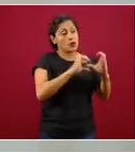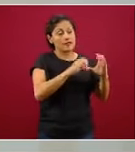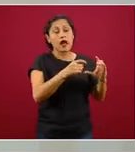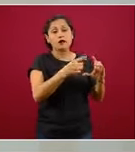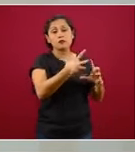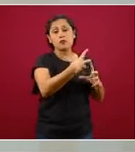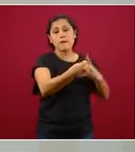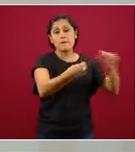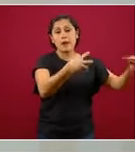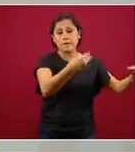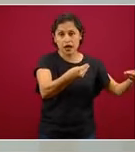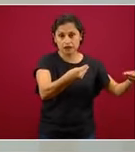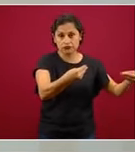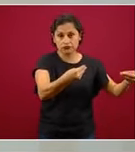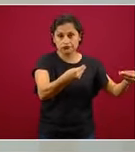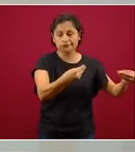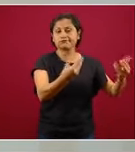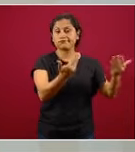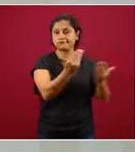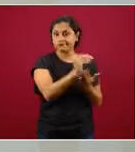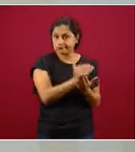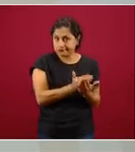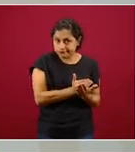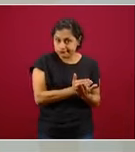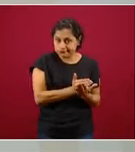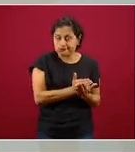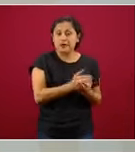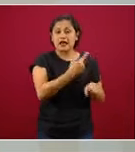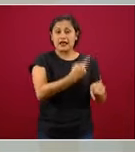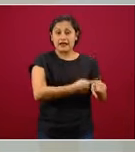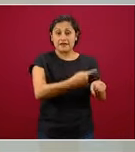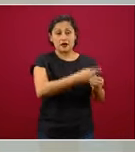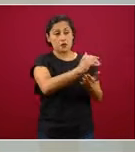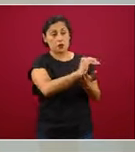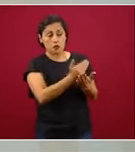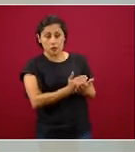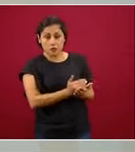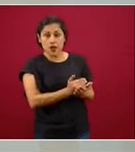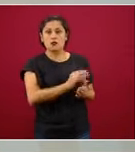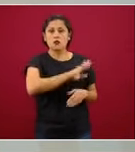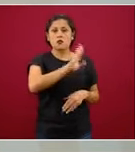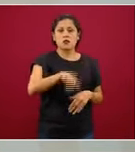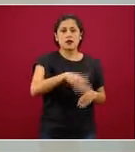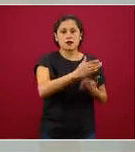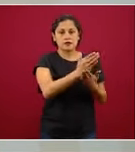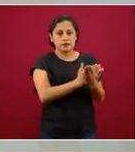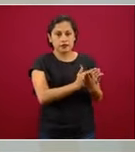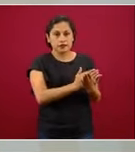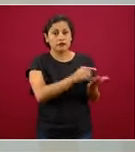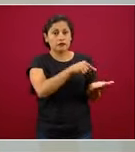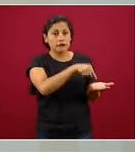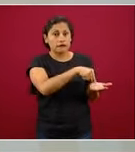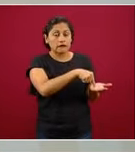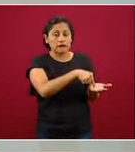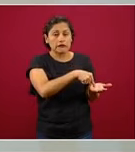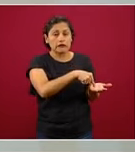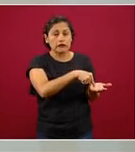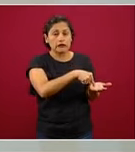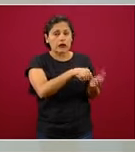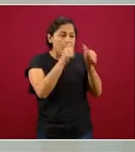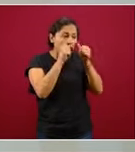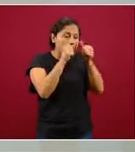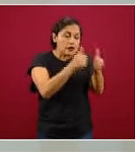por lo tanto disminuir los casos de enfermedad y las muertes necesitan que las personas